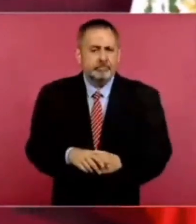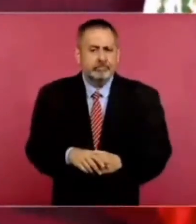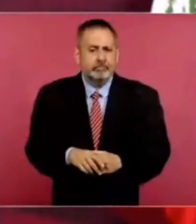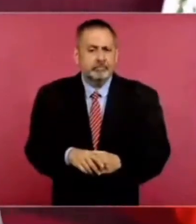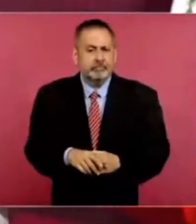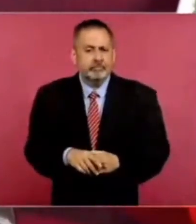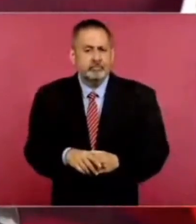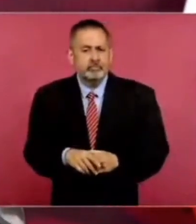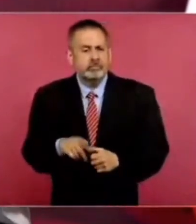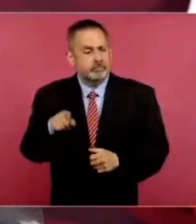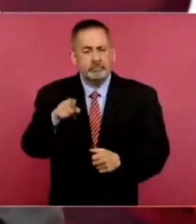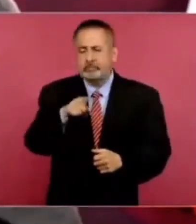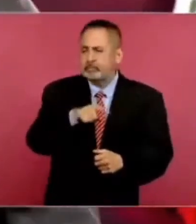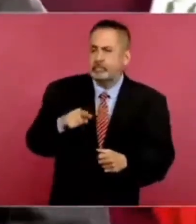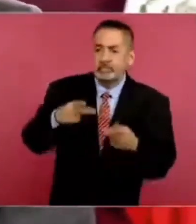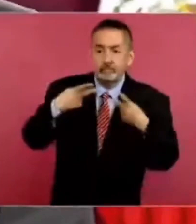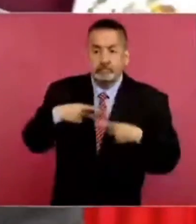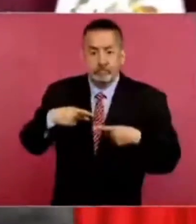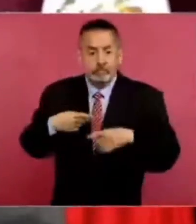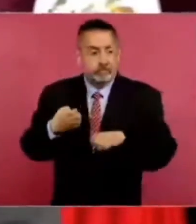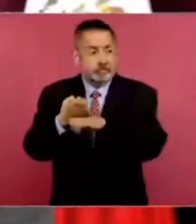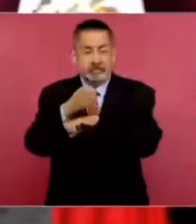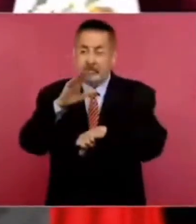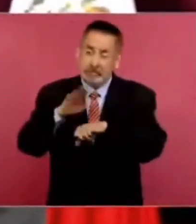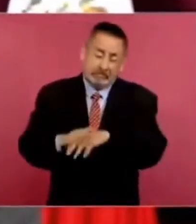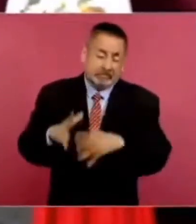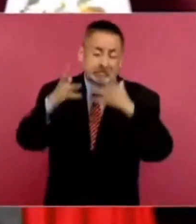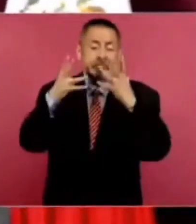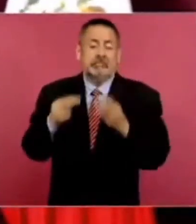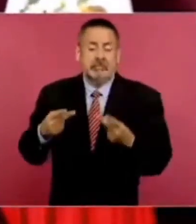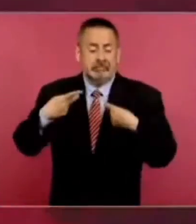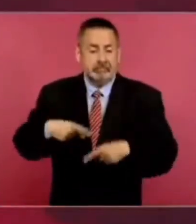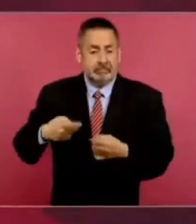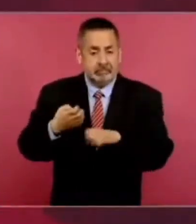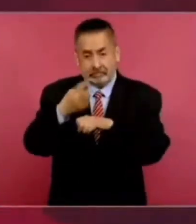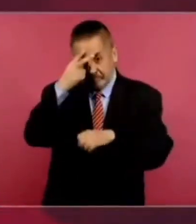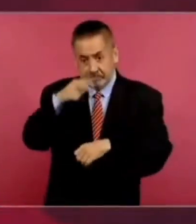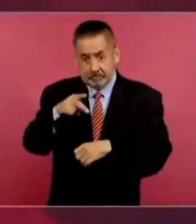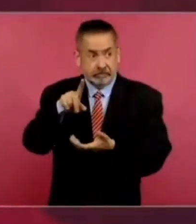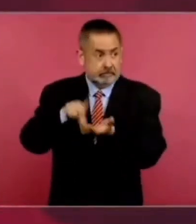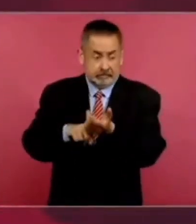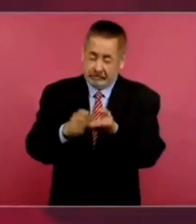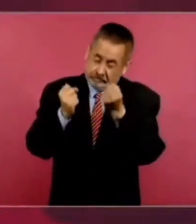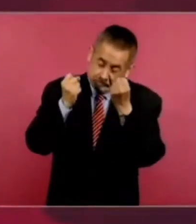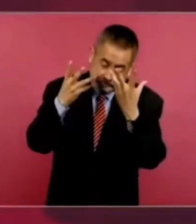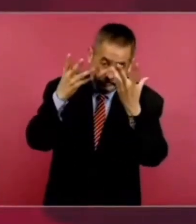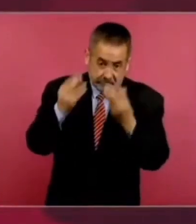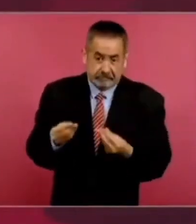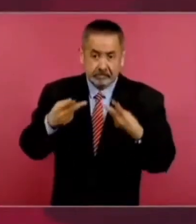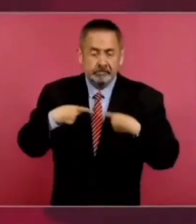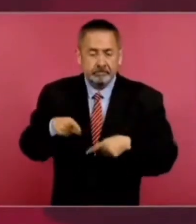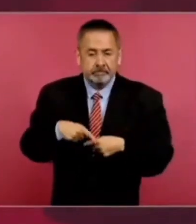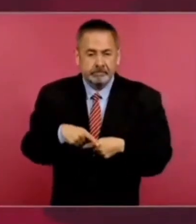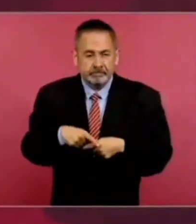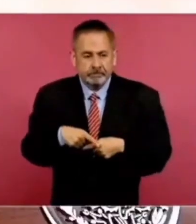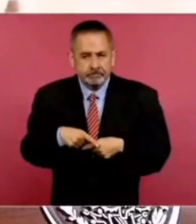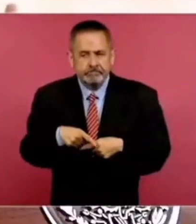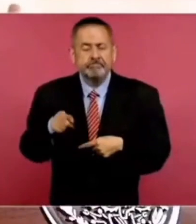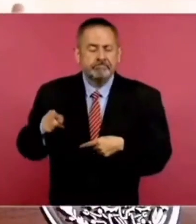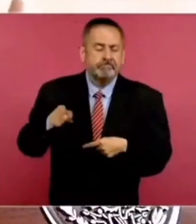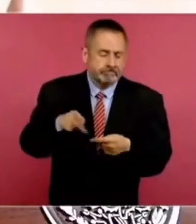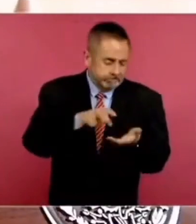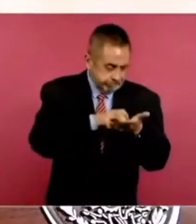Estado con más población era el Estado de México, es el Estado de México. Entonces cambiaron la